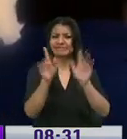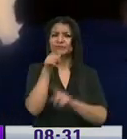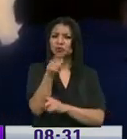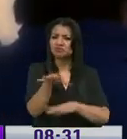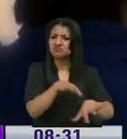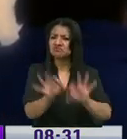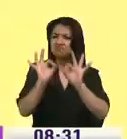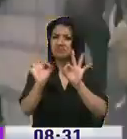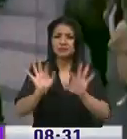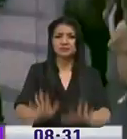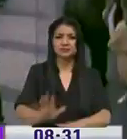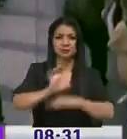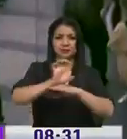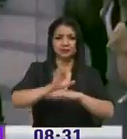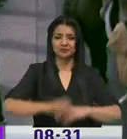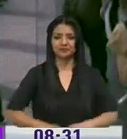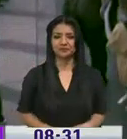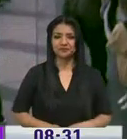país.